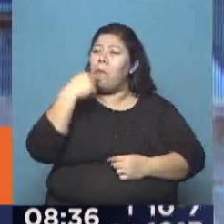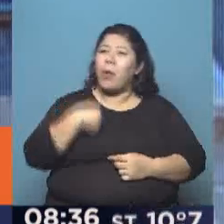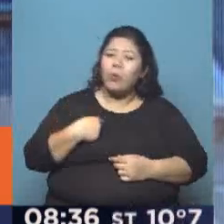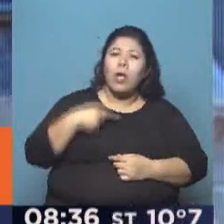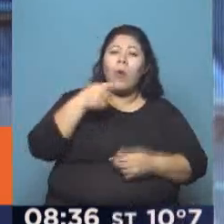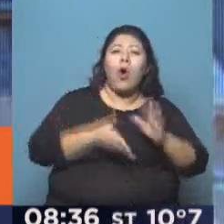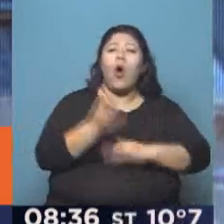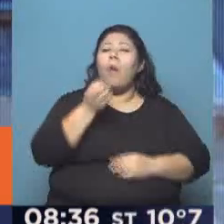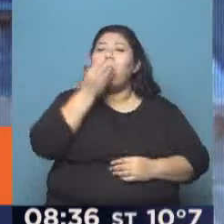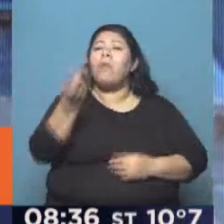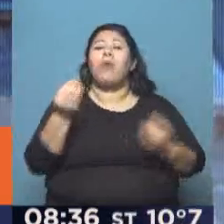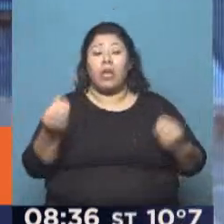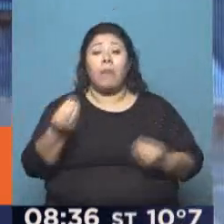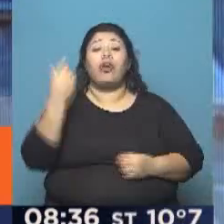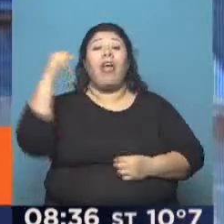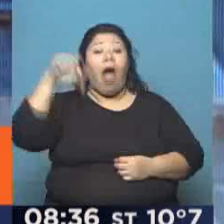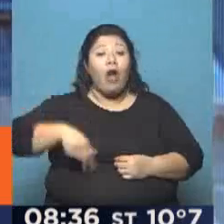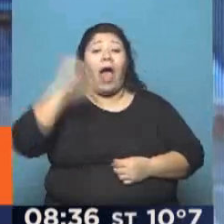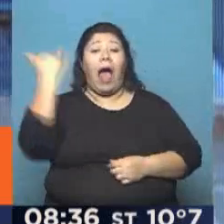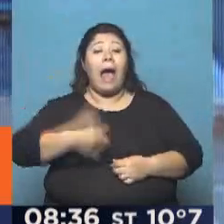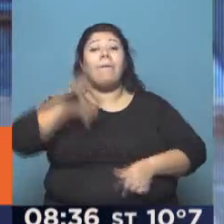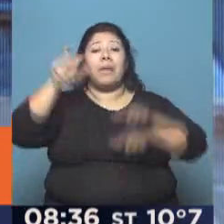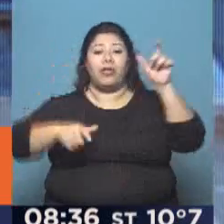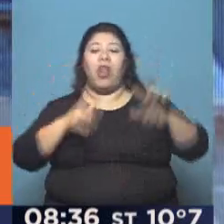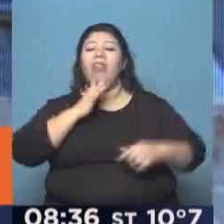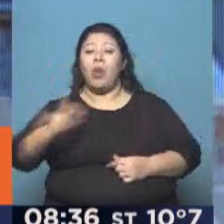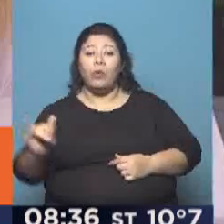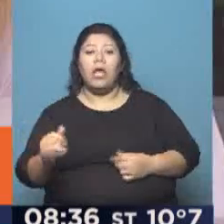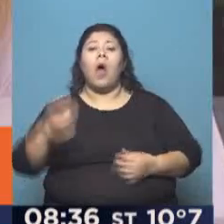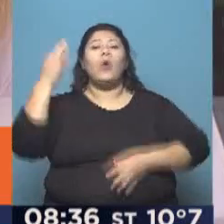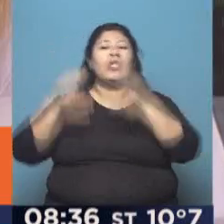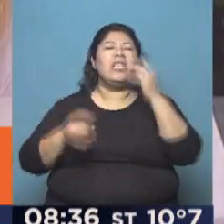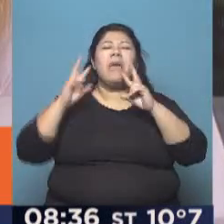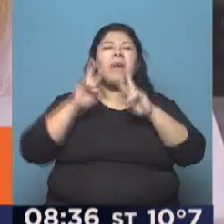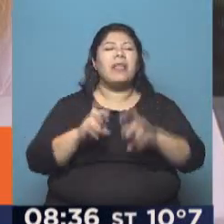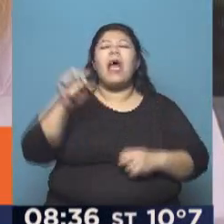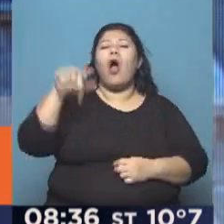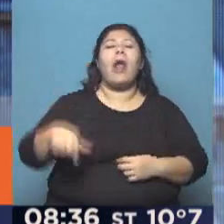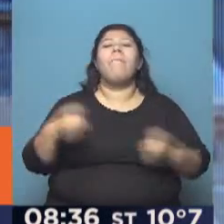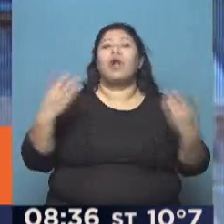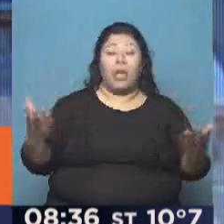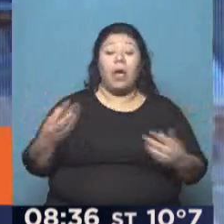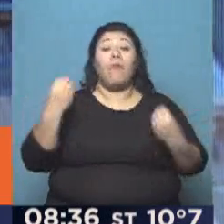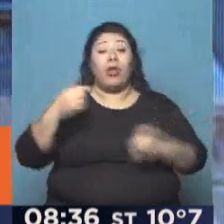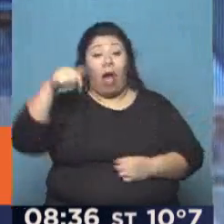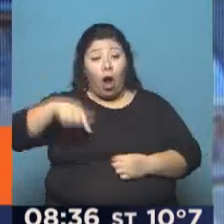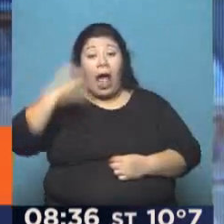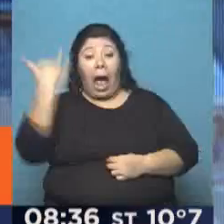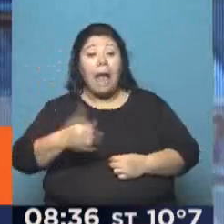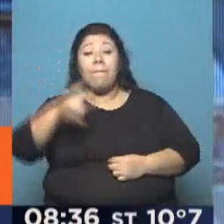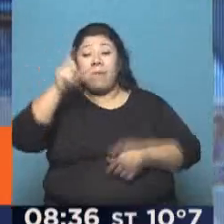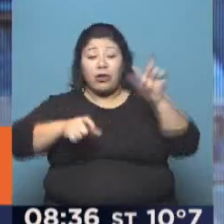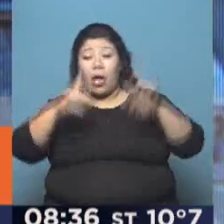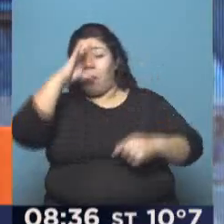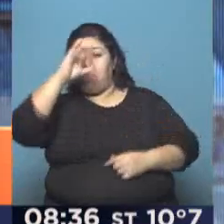ahora hay gente que denuncia por qué la justicia ahora Investiga más que antes bueno porque ahora hay gente que se anima que va que habla que